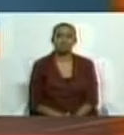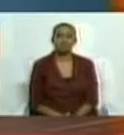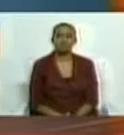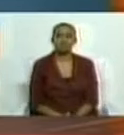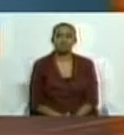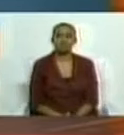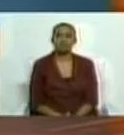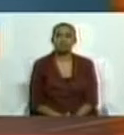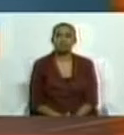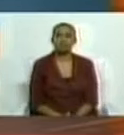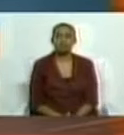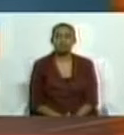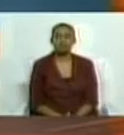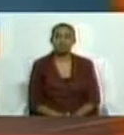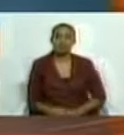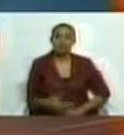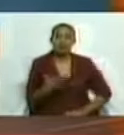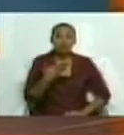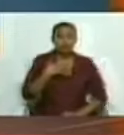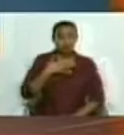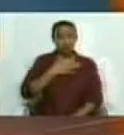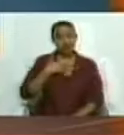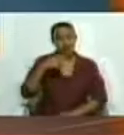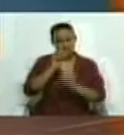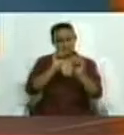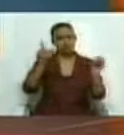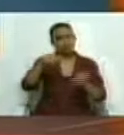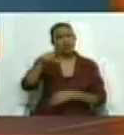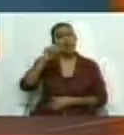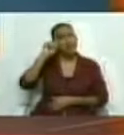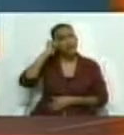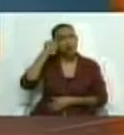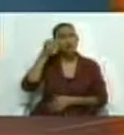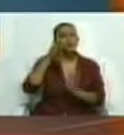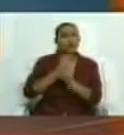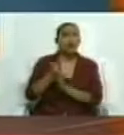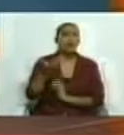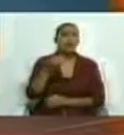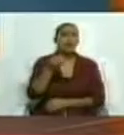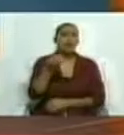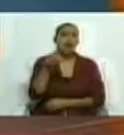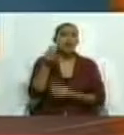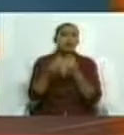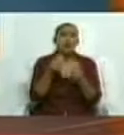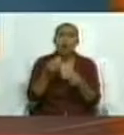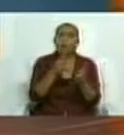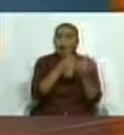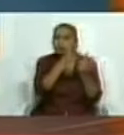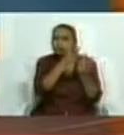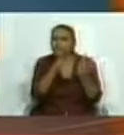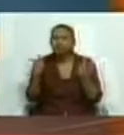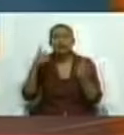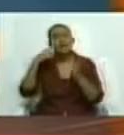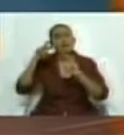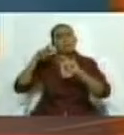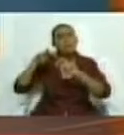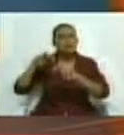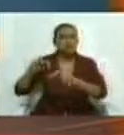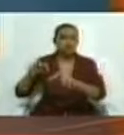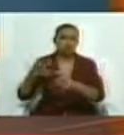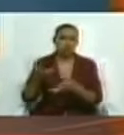quiero recordar por ejemplo que siendo siendo mi persona gobernador del estado anzuate